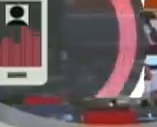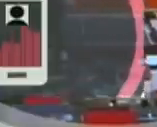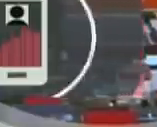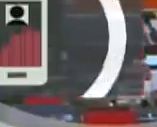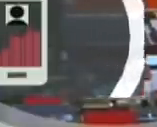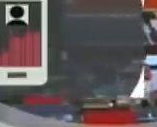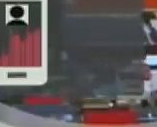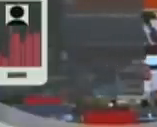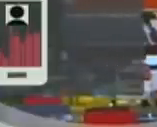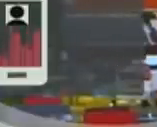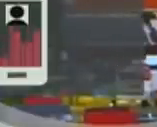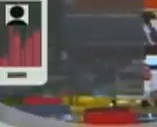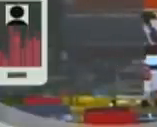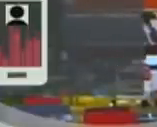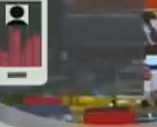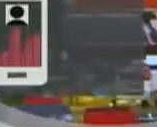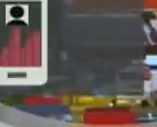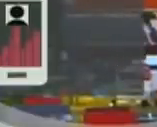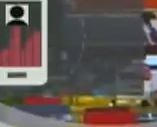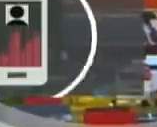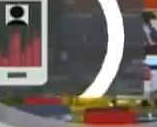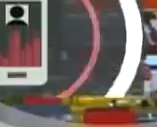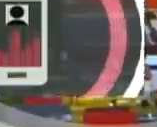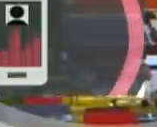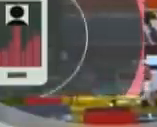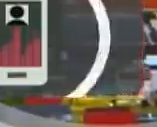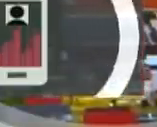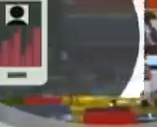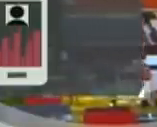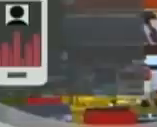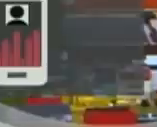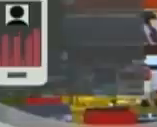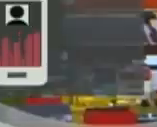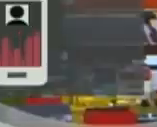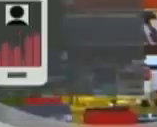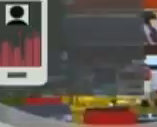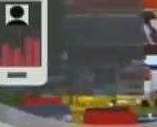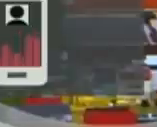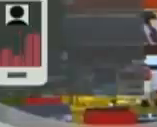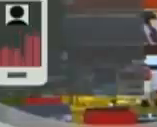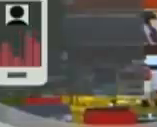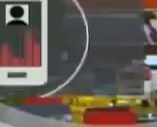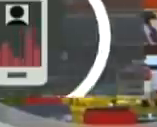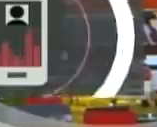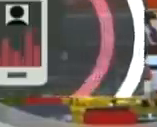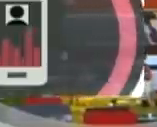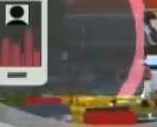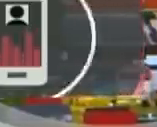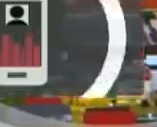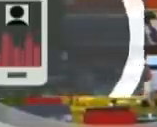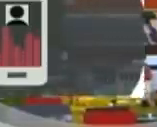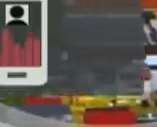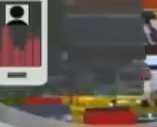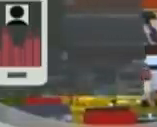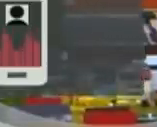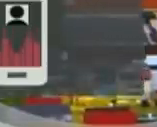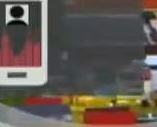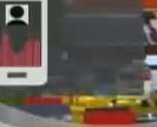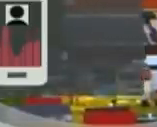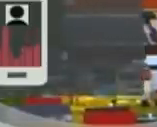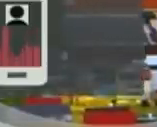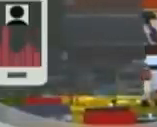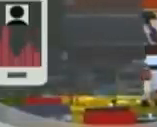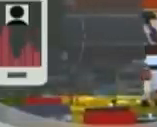absoluta transparencia, y además, como tú bien sabes, basados en el eje fundamental de